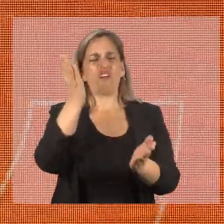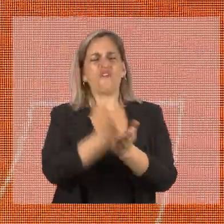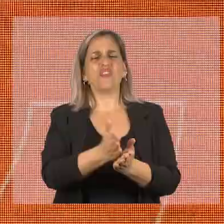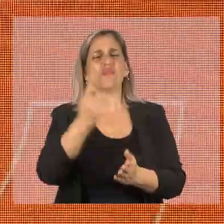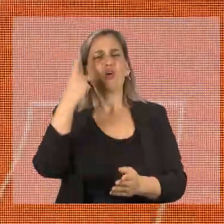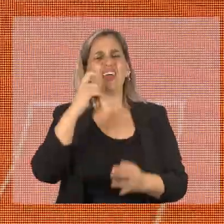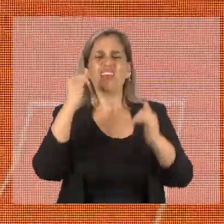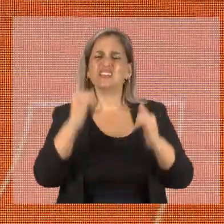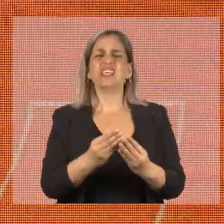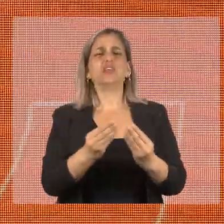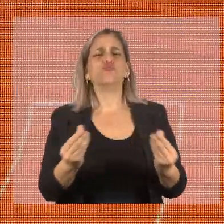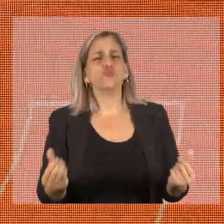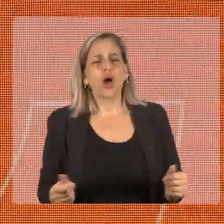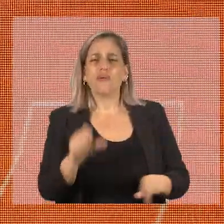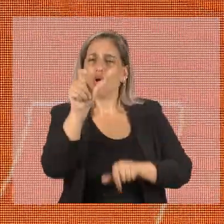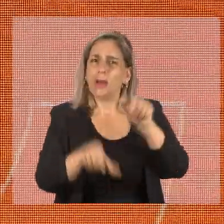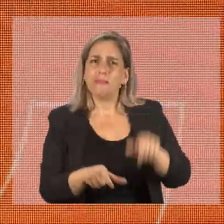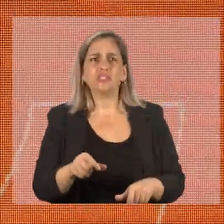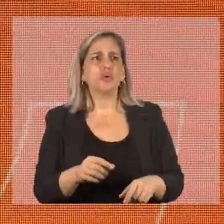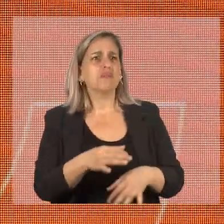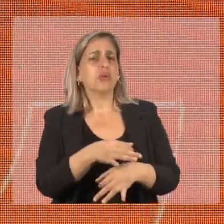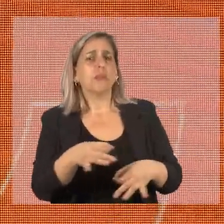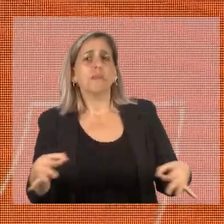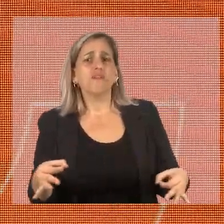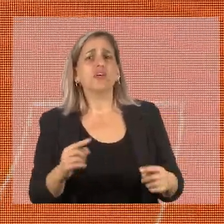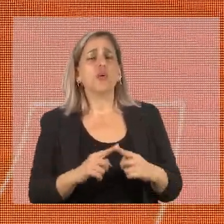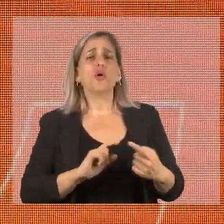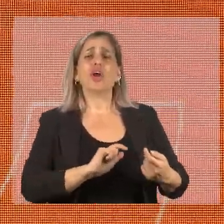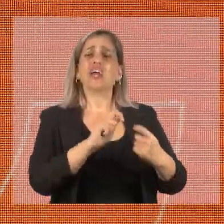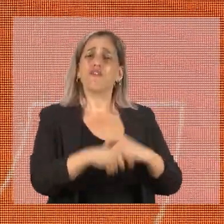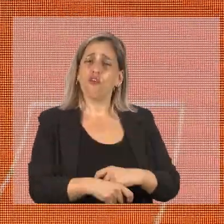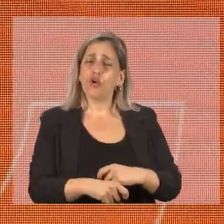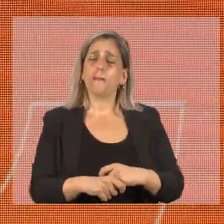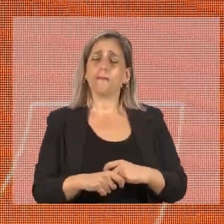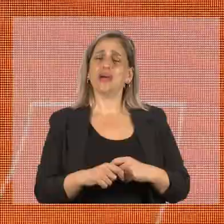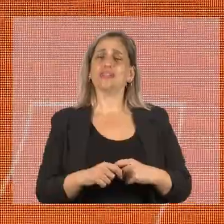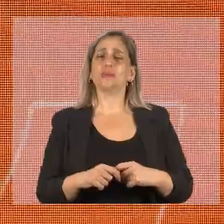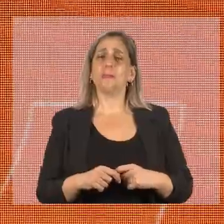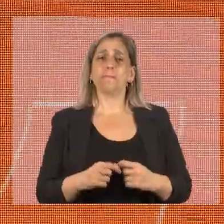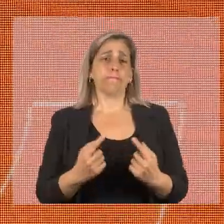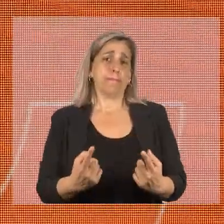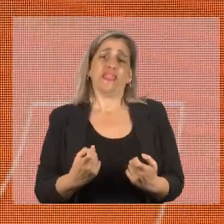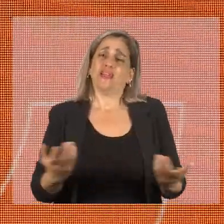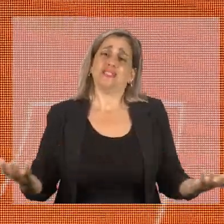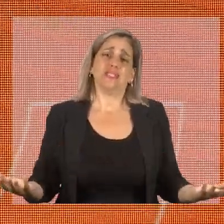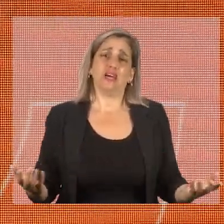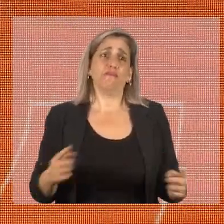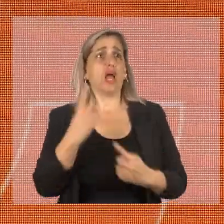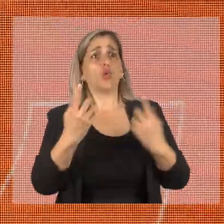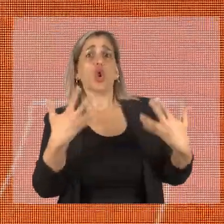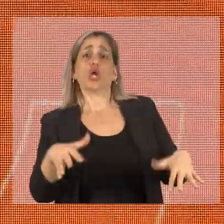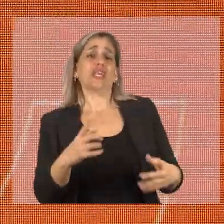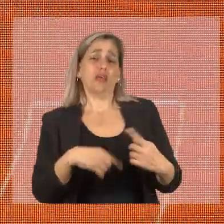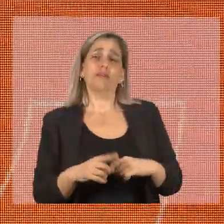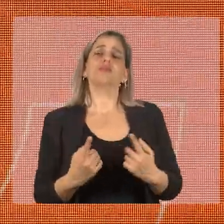firme con las ideas y suave con las personas por reformas que eran necesarias y que nadie